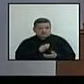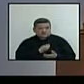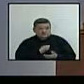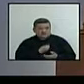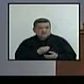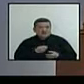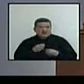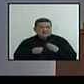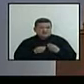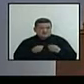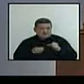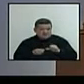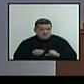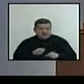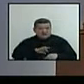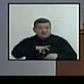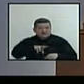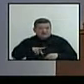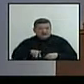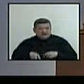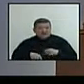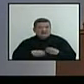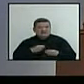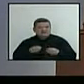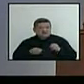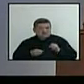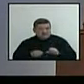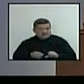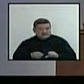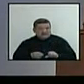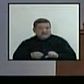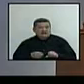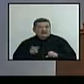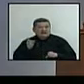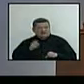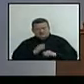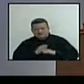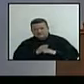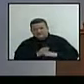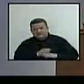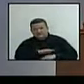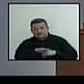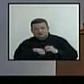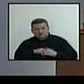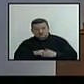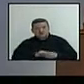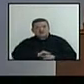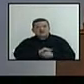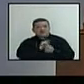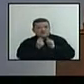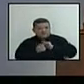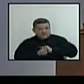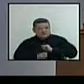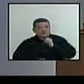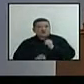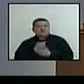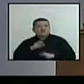destruyendo, es cuando estamos construyendo la vida nueva y cuando estamos dando fruto.